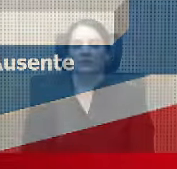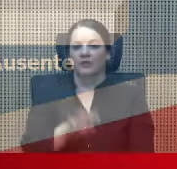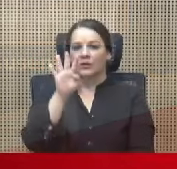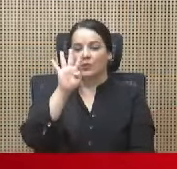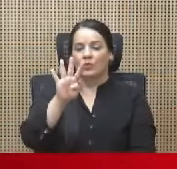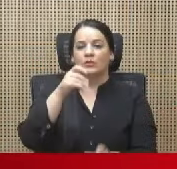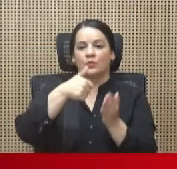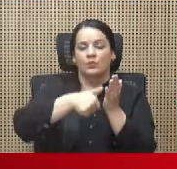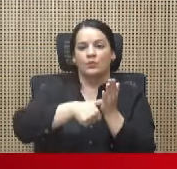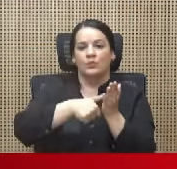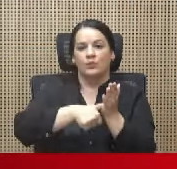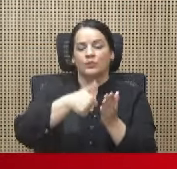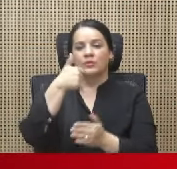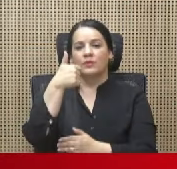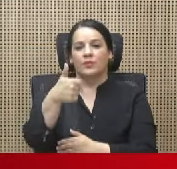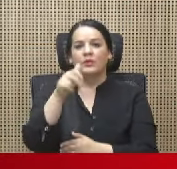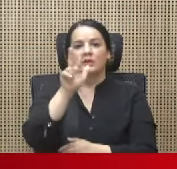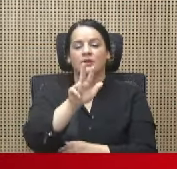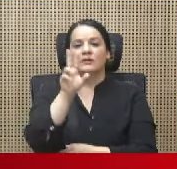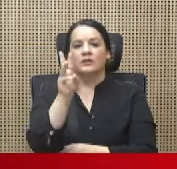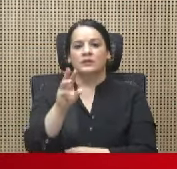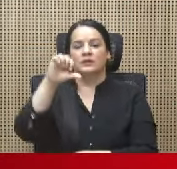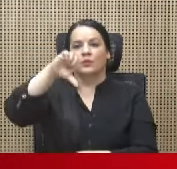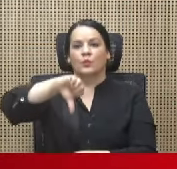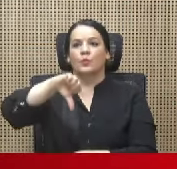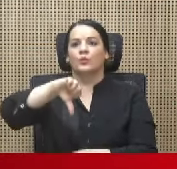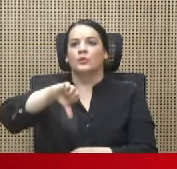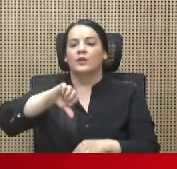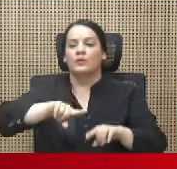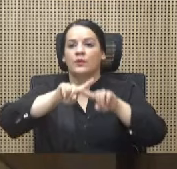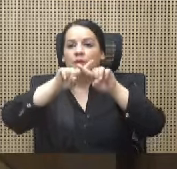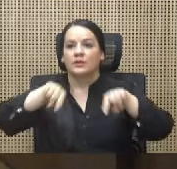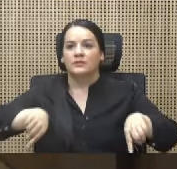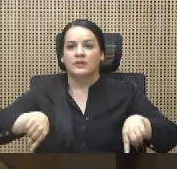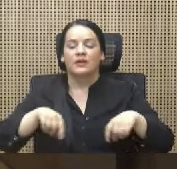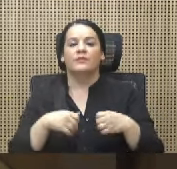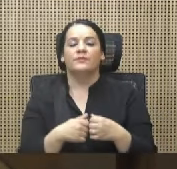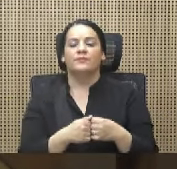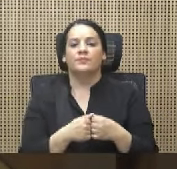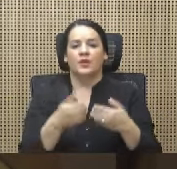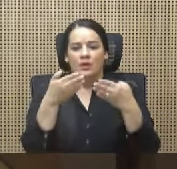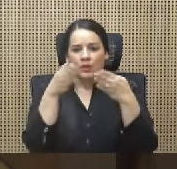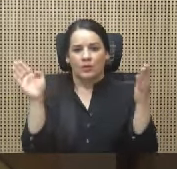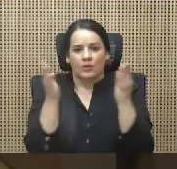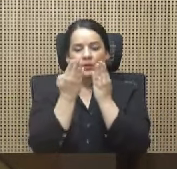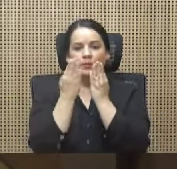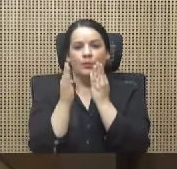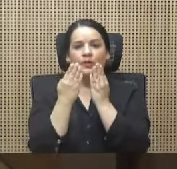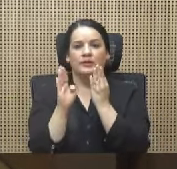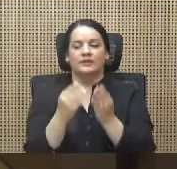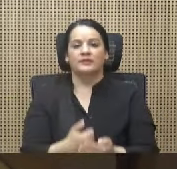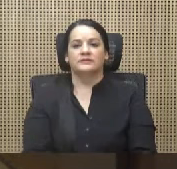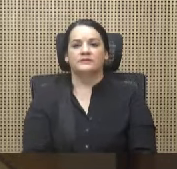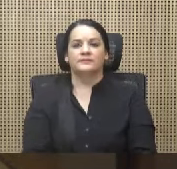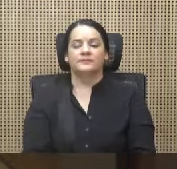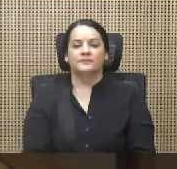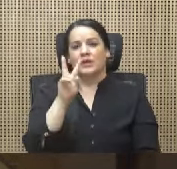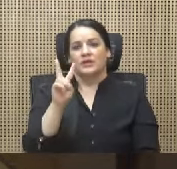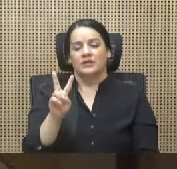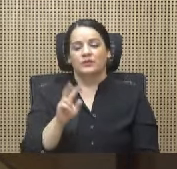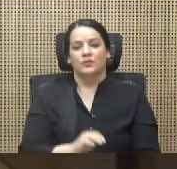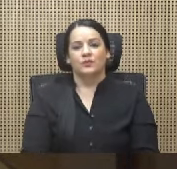Cuatro votos a favor, 36 en contra, rechazada. Abrir puertas.